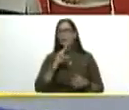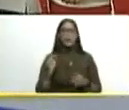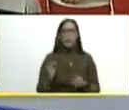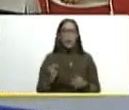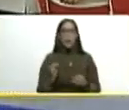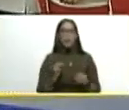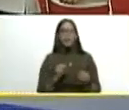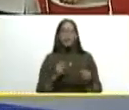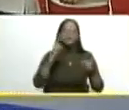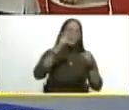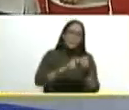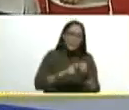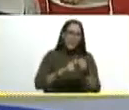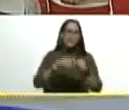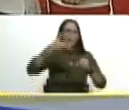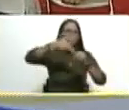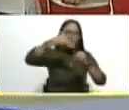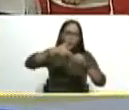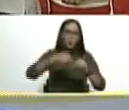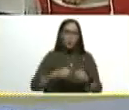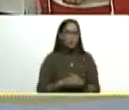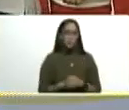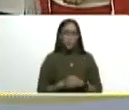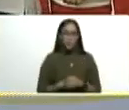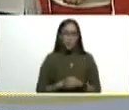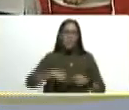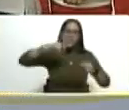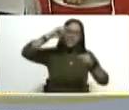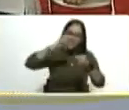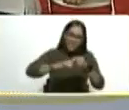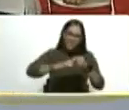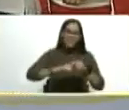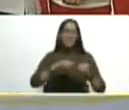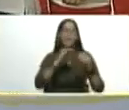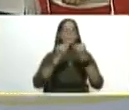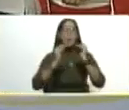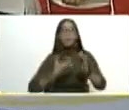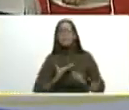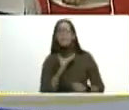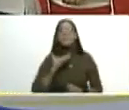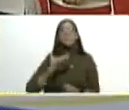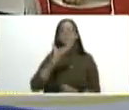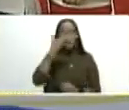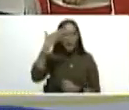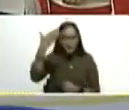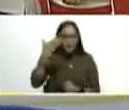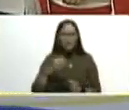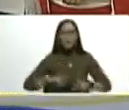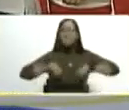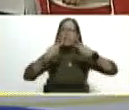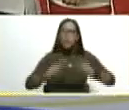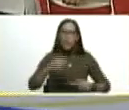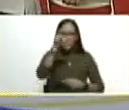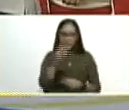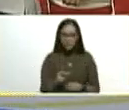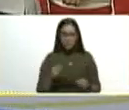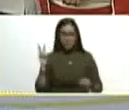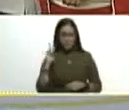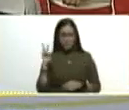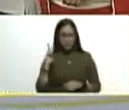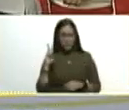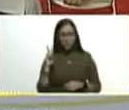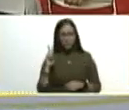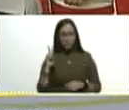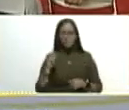petrolero, sino del chorro de moral y de espiritualidad que sale del alma del nuevo ser venezolano, de